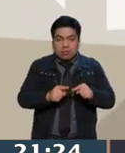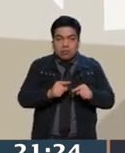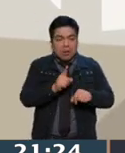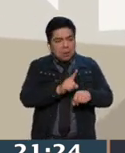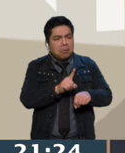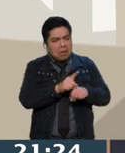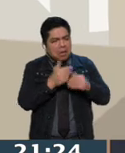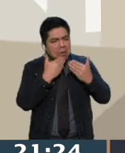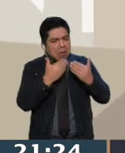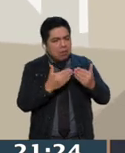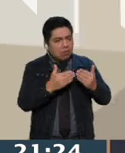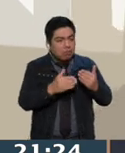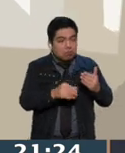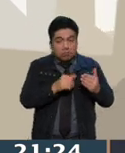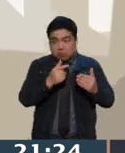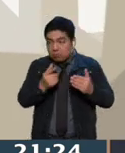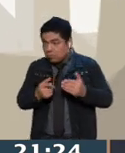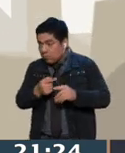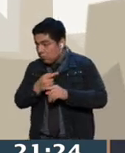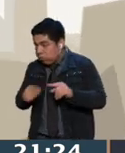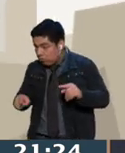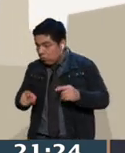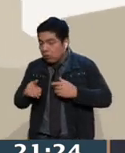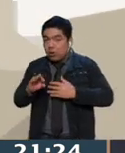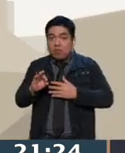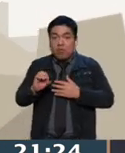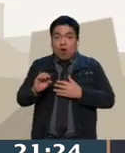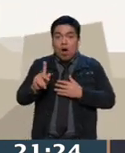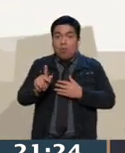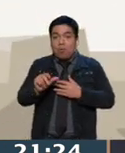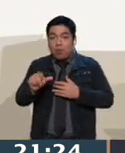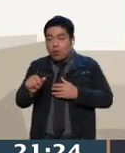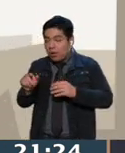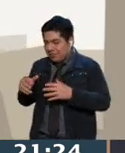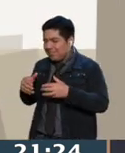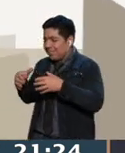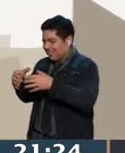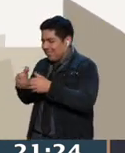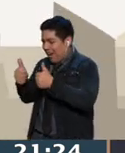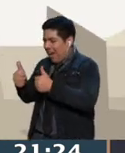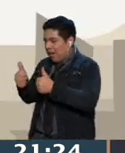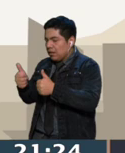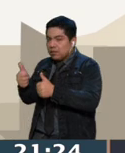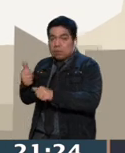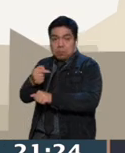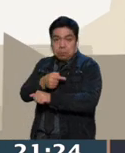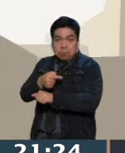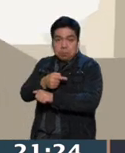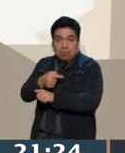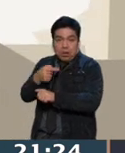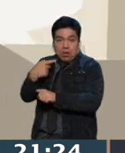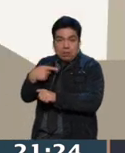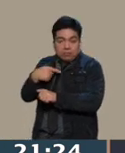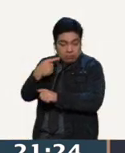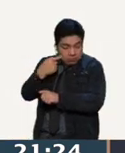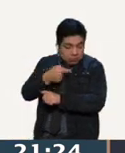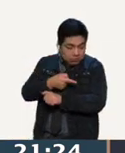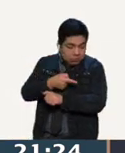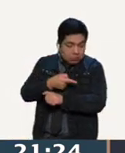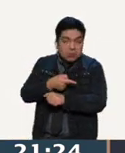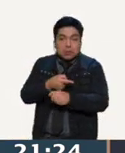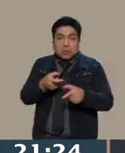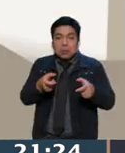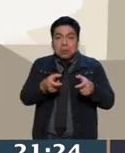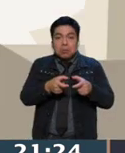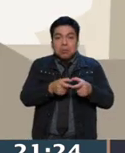todo, porque mientras con el FOBAPROA se rescataba a los grandes empresarios, por otro lado, las personas que tenían